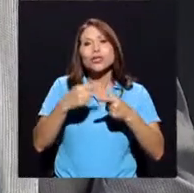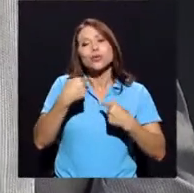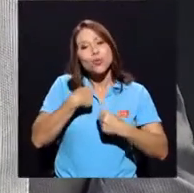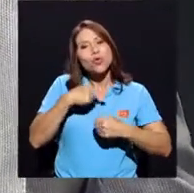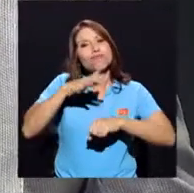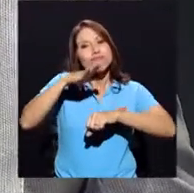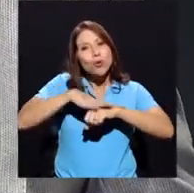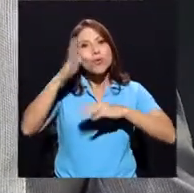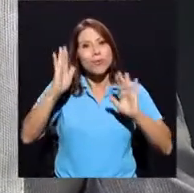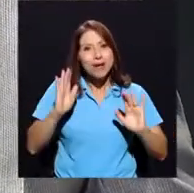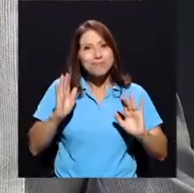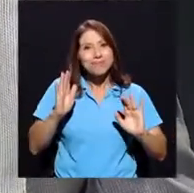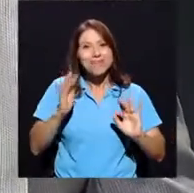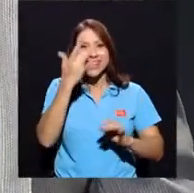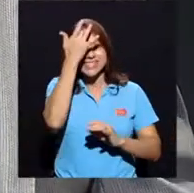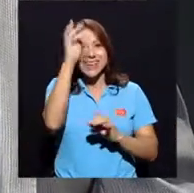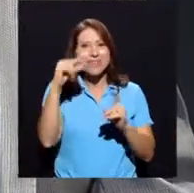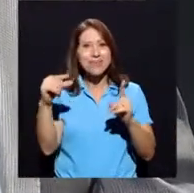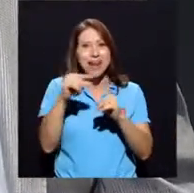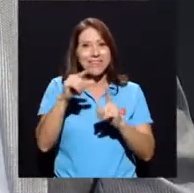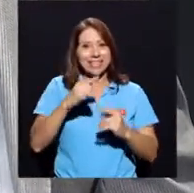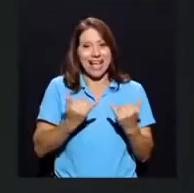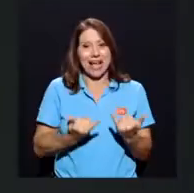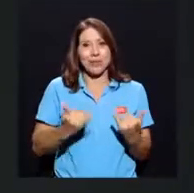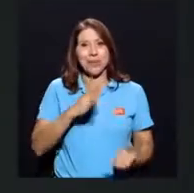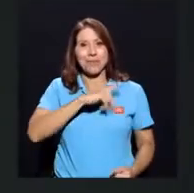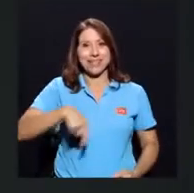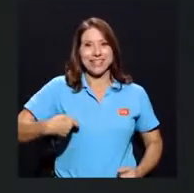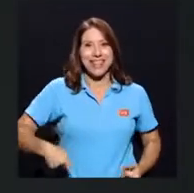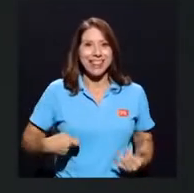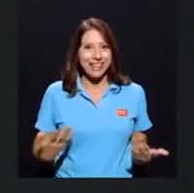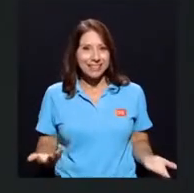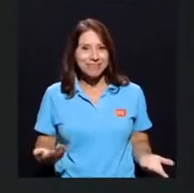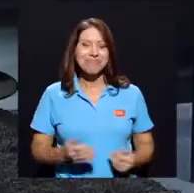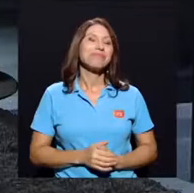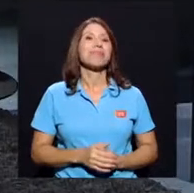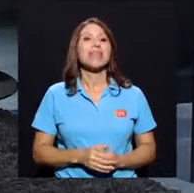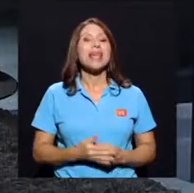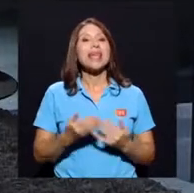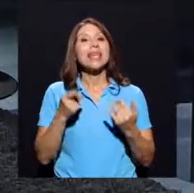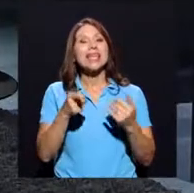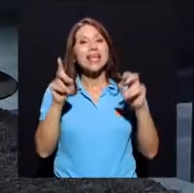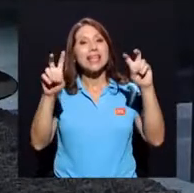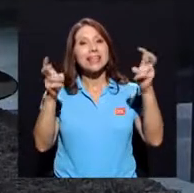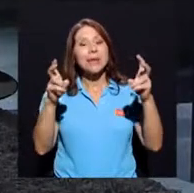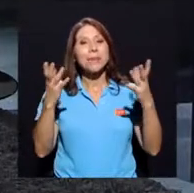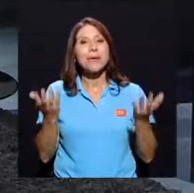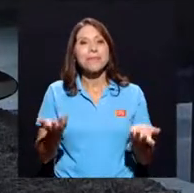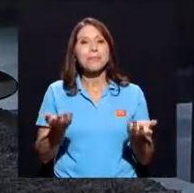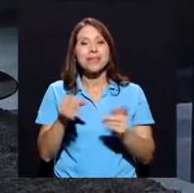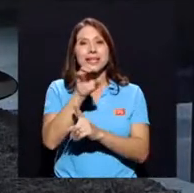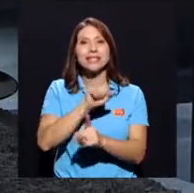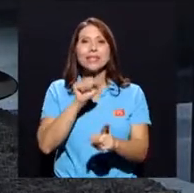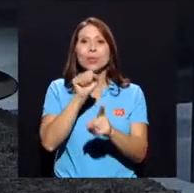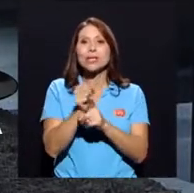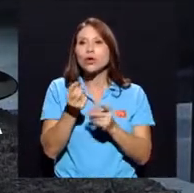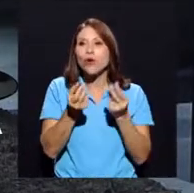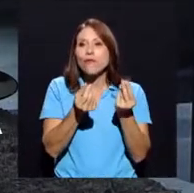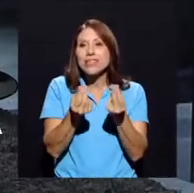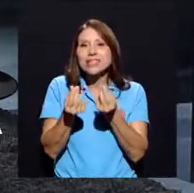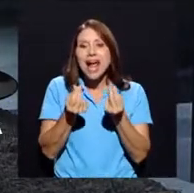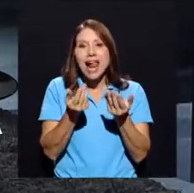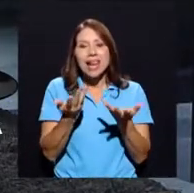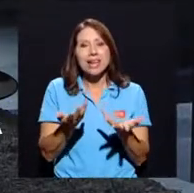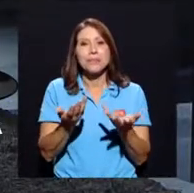para esa área sabias palabras de nuestro actual presidente este y en el tema de de la situación fiscal